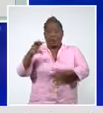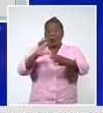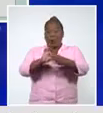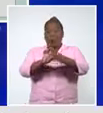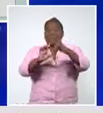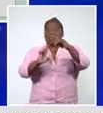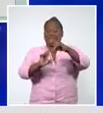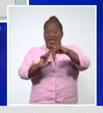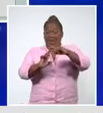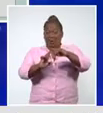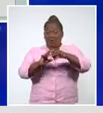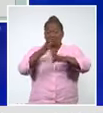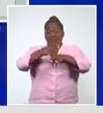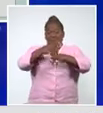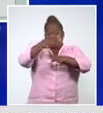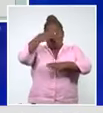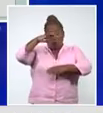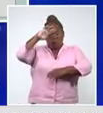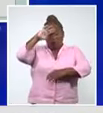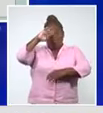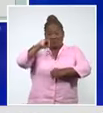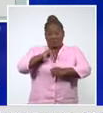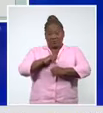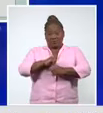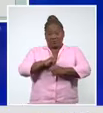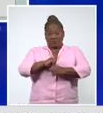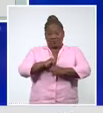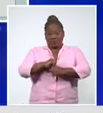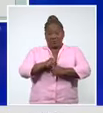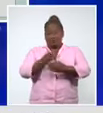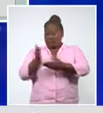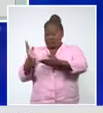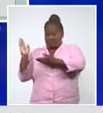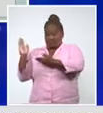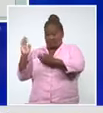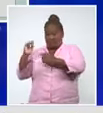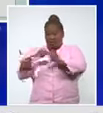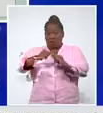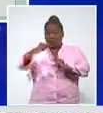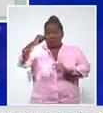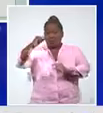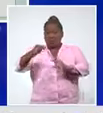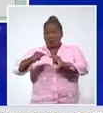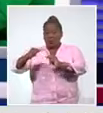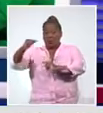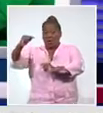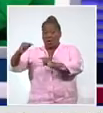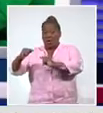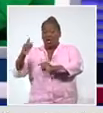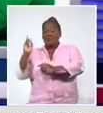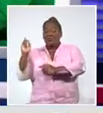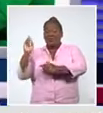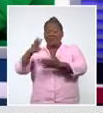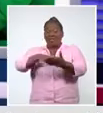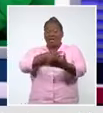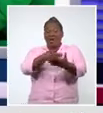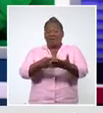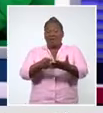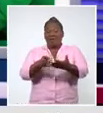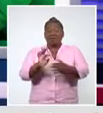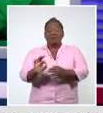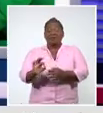Guantánamo, de Santiago de Cuba, en los cuales tenemos que reforzar. Y Mujeres al